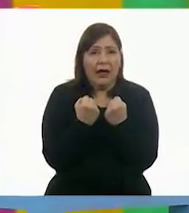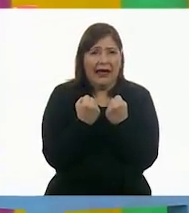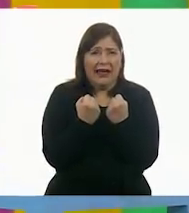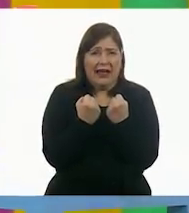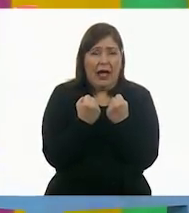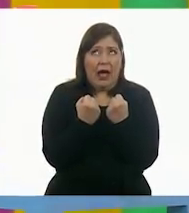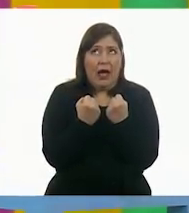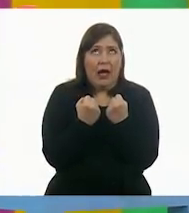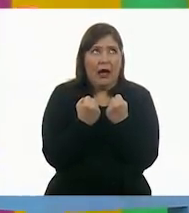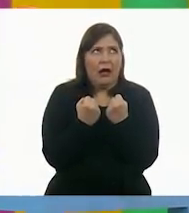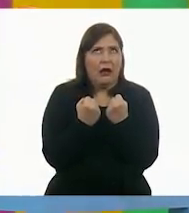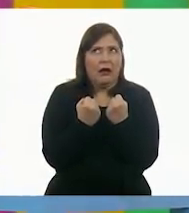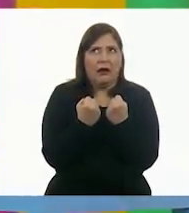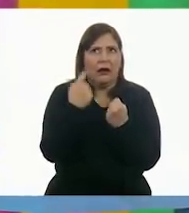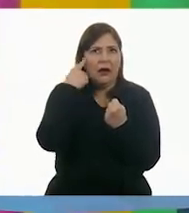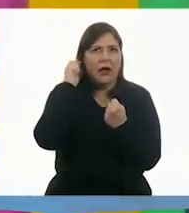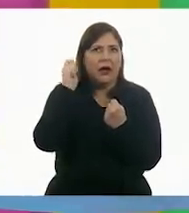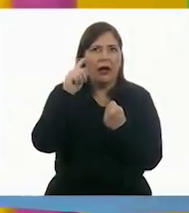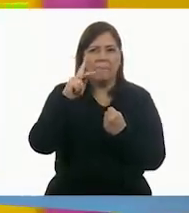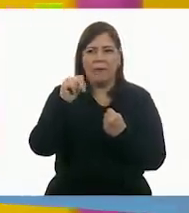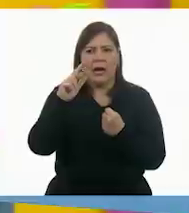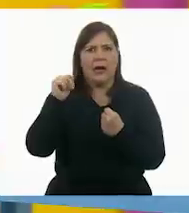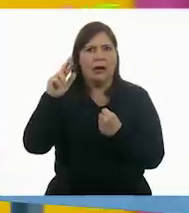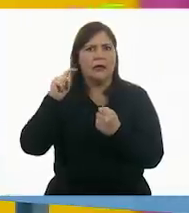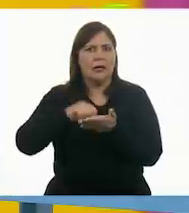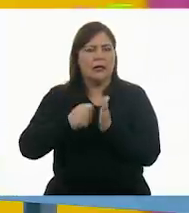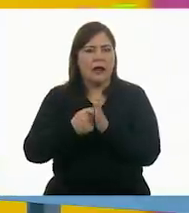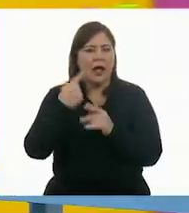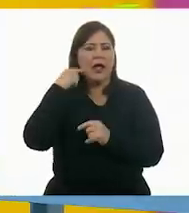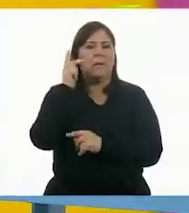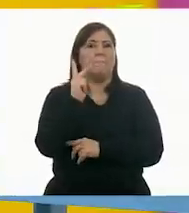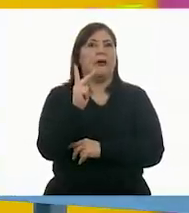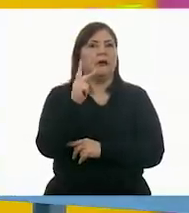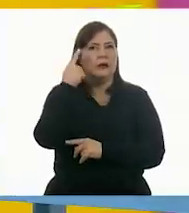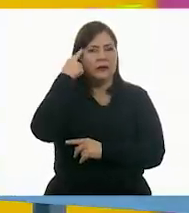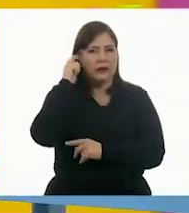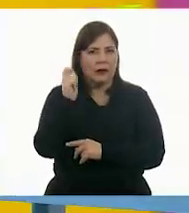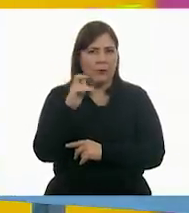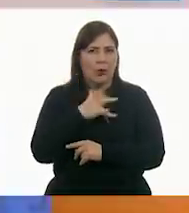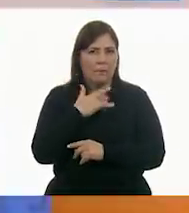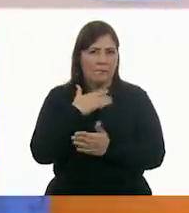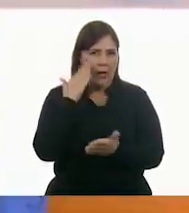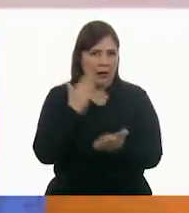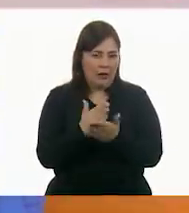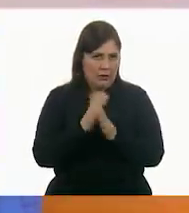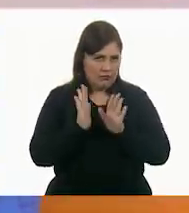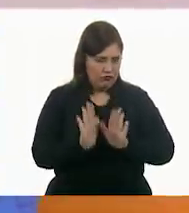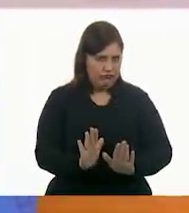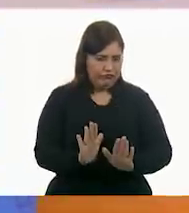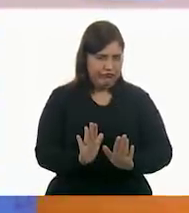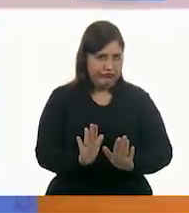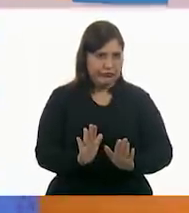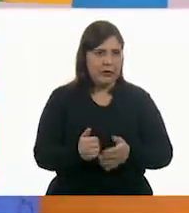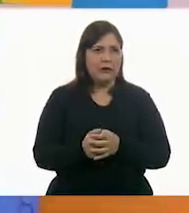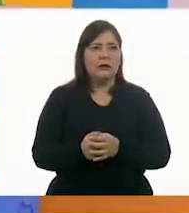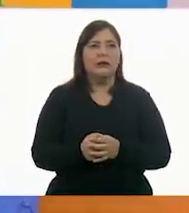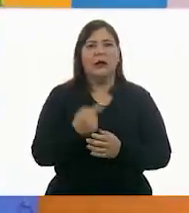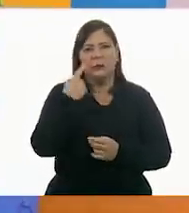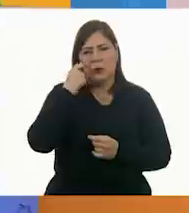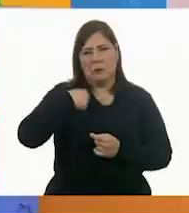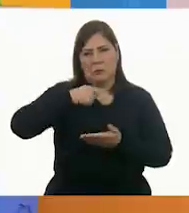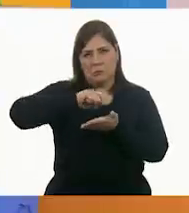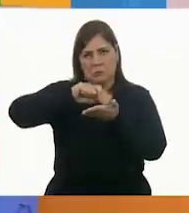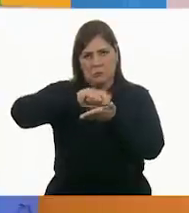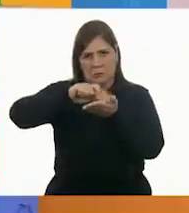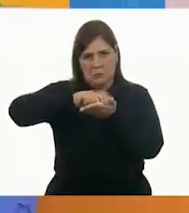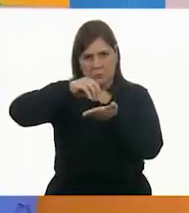la técnica de parar, ¿cómo era? ¿Cómo era? Ah, sí, P de parar. Parar. Ya está. Puedo ponerlo aquí, mire. ¡Tin!